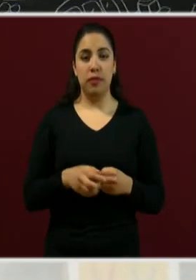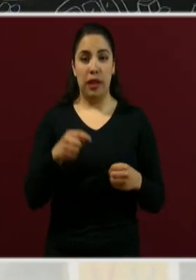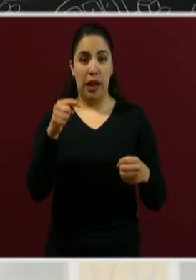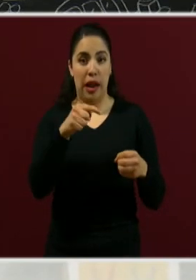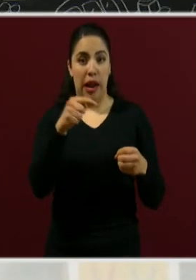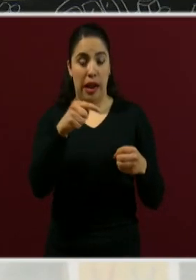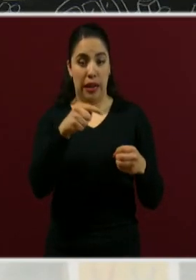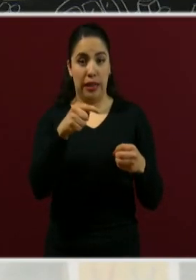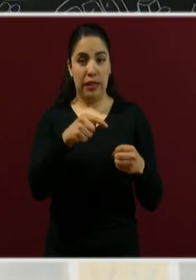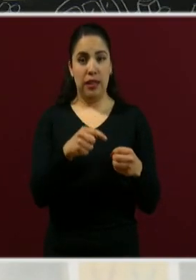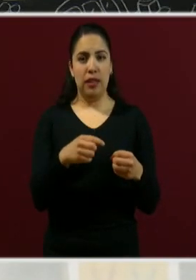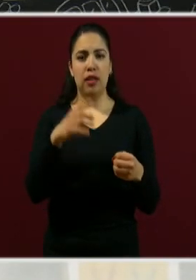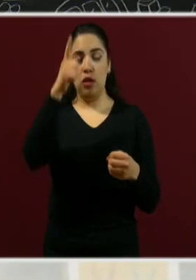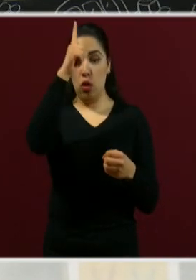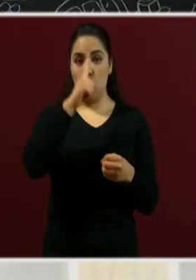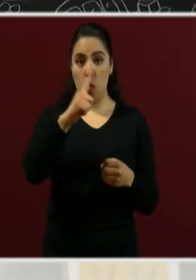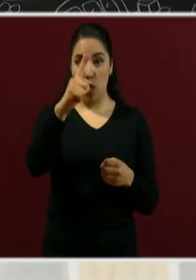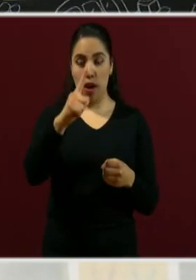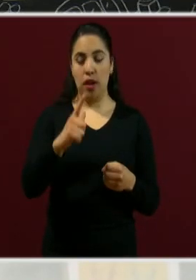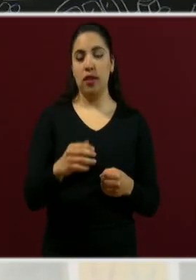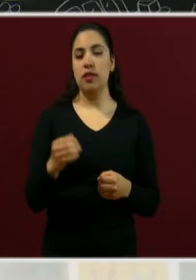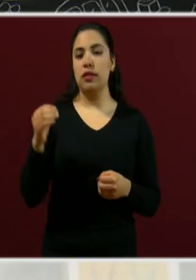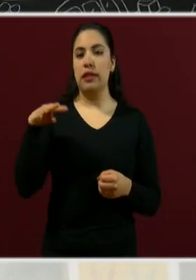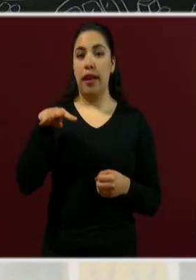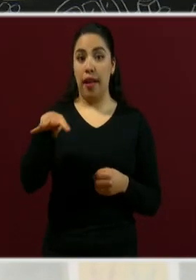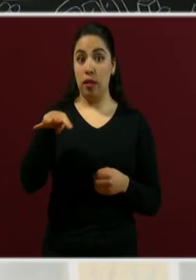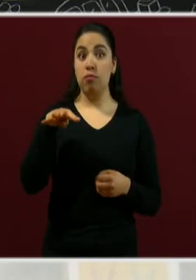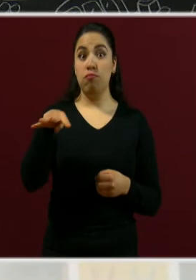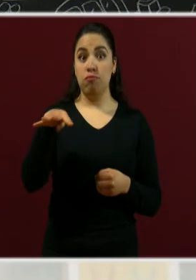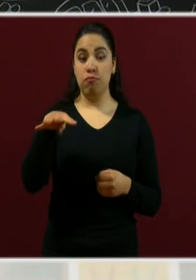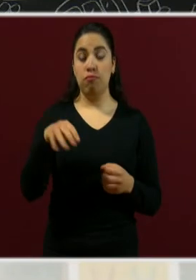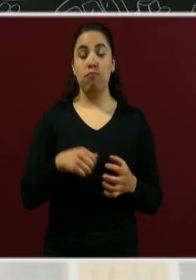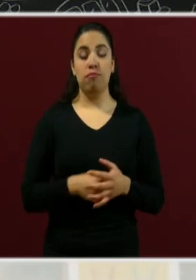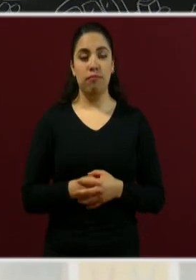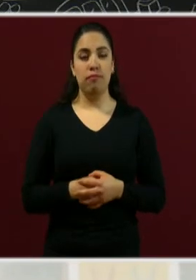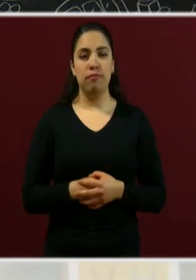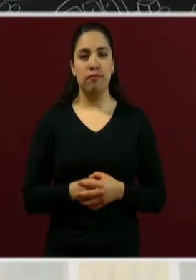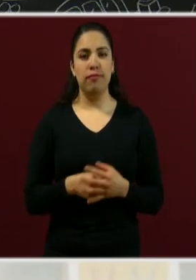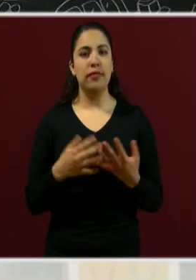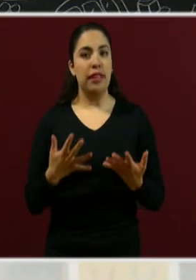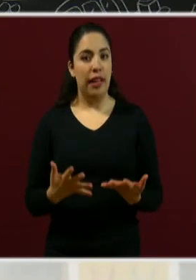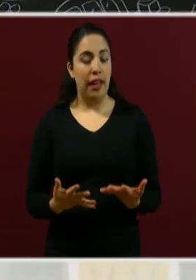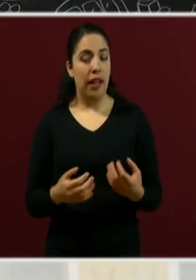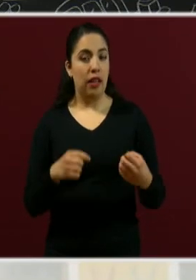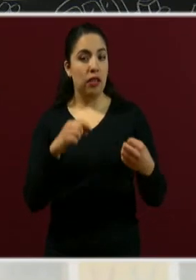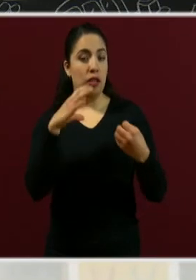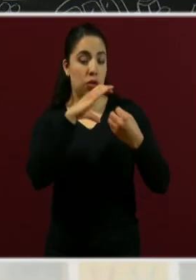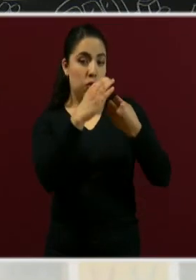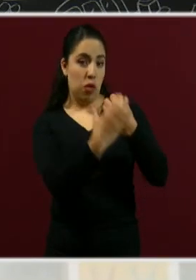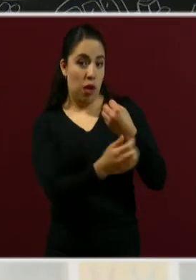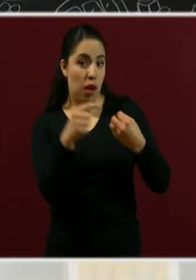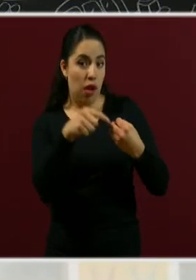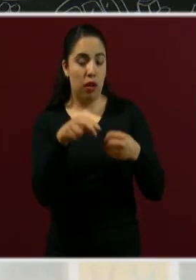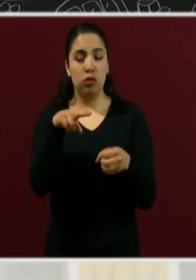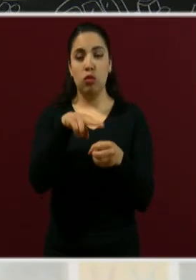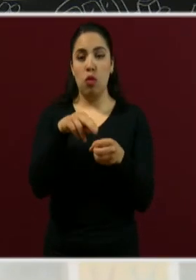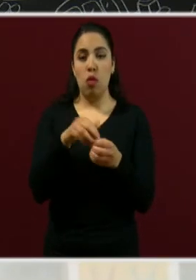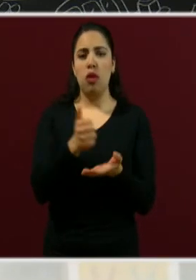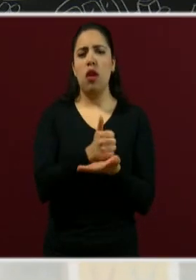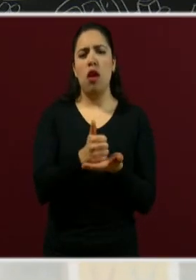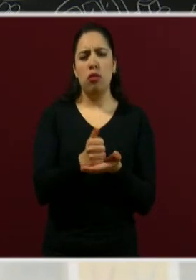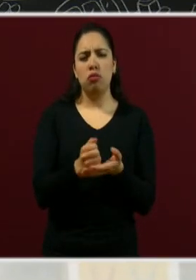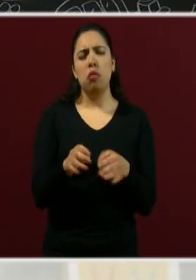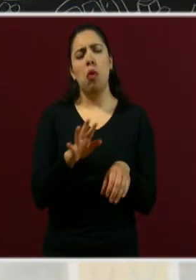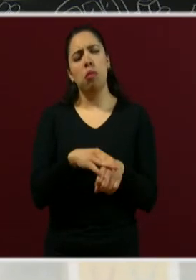14 lunas y también podemos observar su color azul gracias al gas metano que